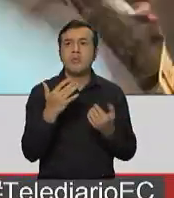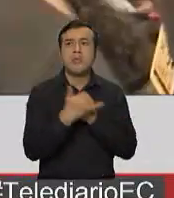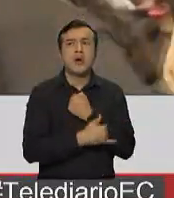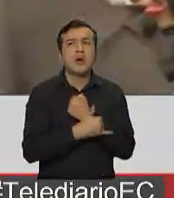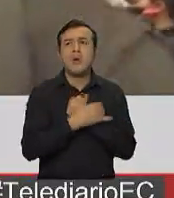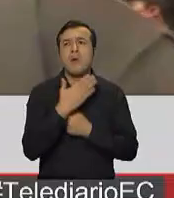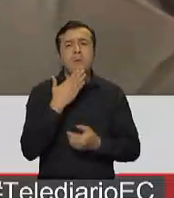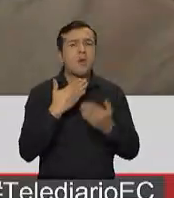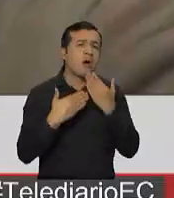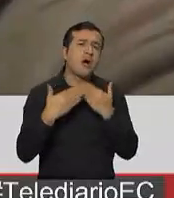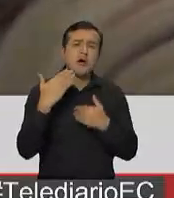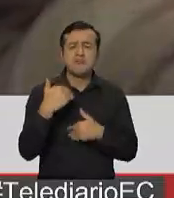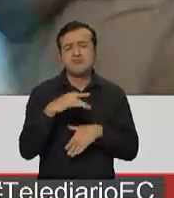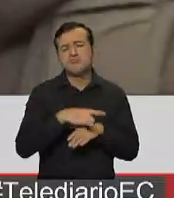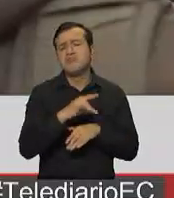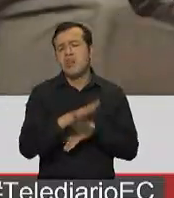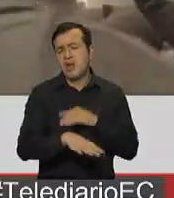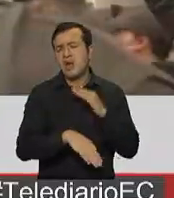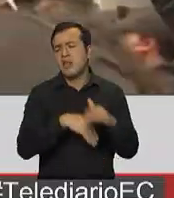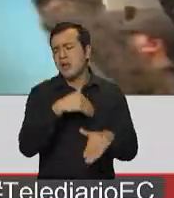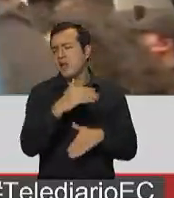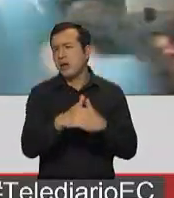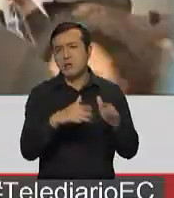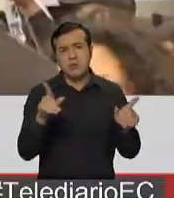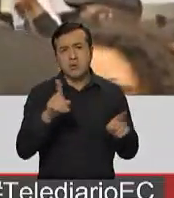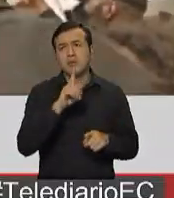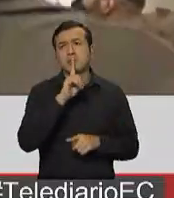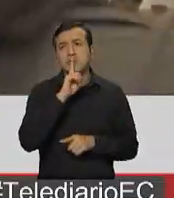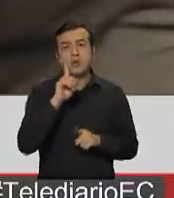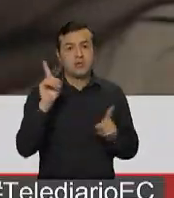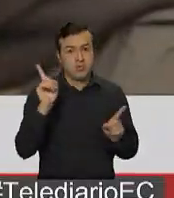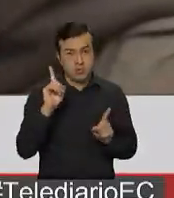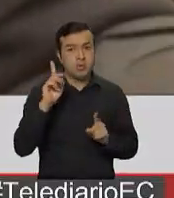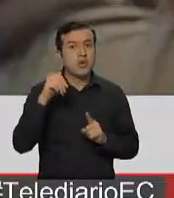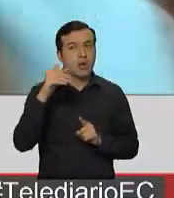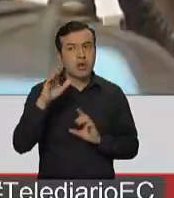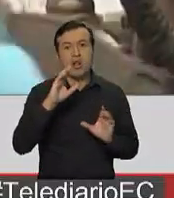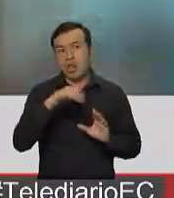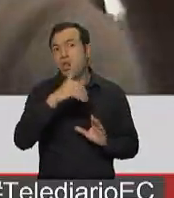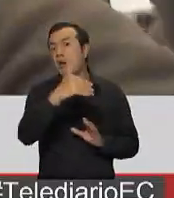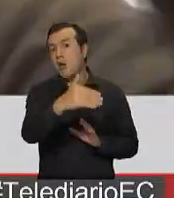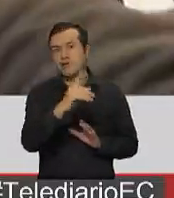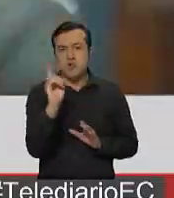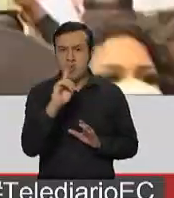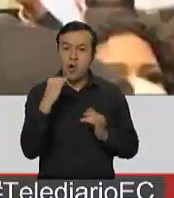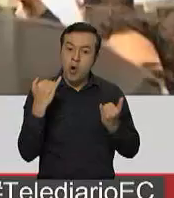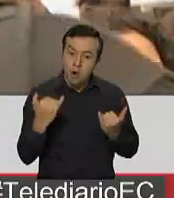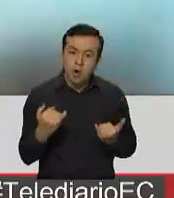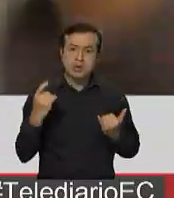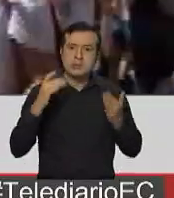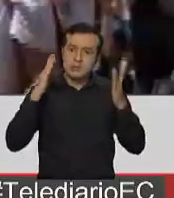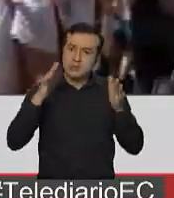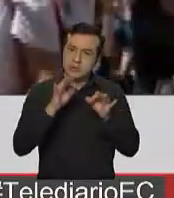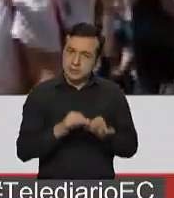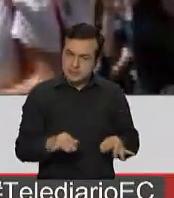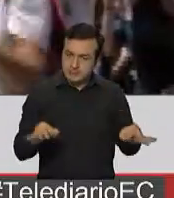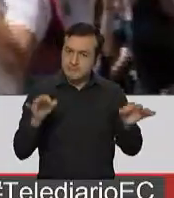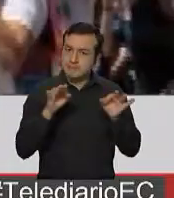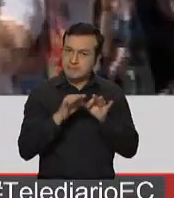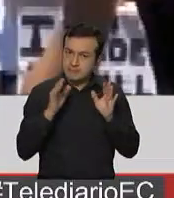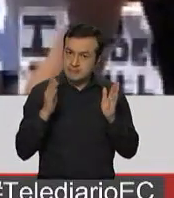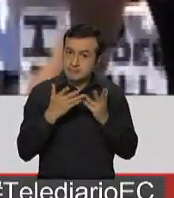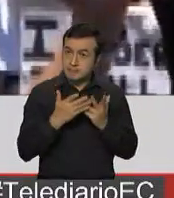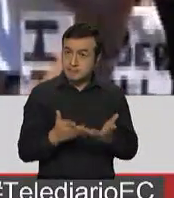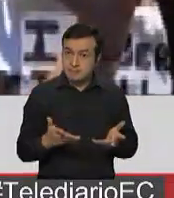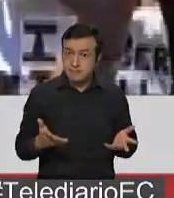país. Dejamos que las cosas pasen por alto. Cállate, hablaremos de eso luego. No, hay que lidiar con ello ahora. Mientras que pese a